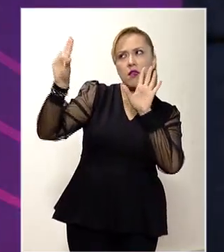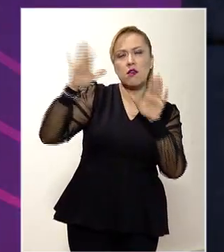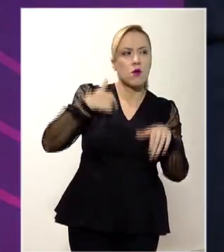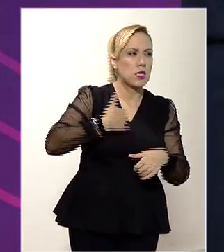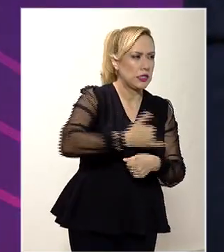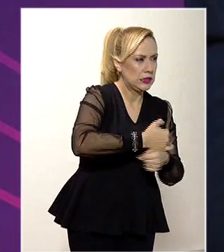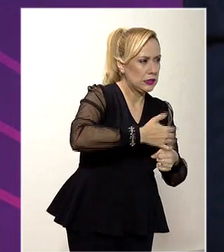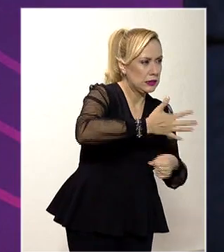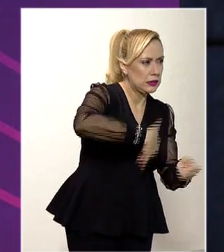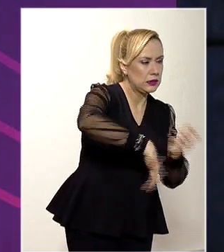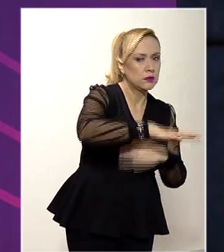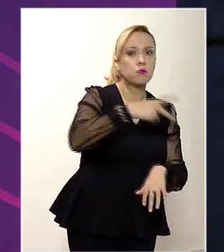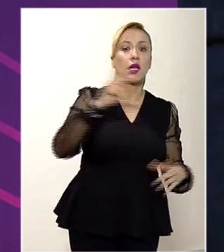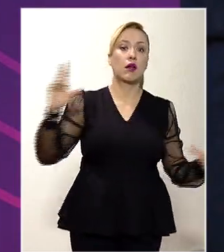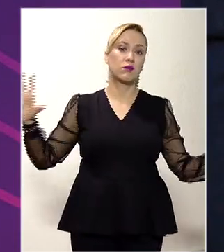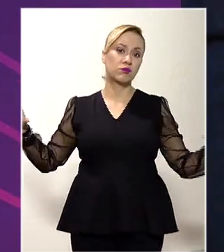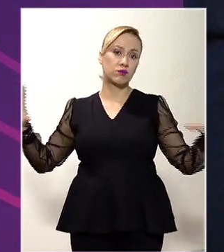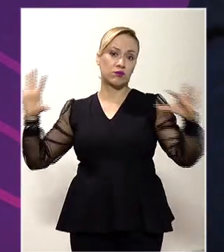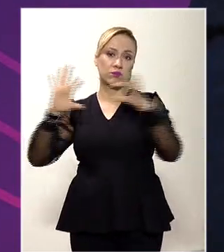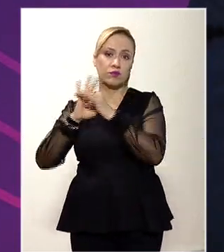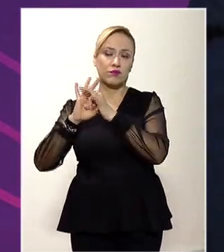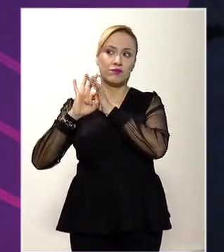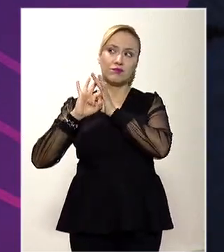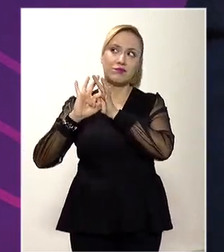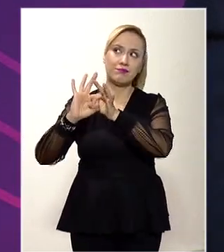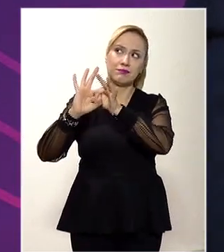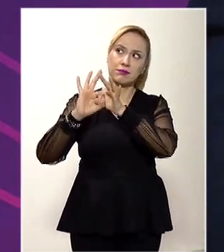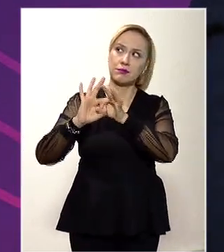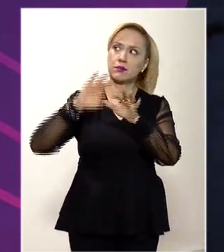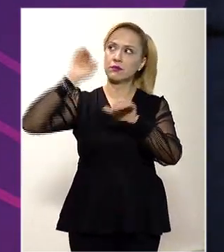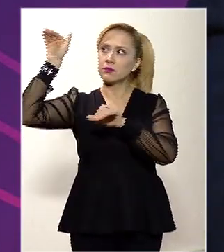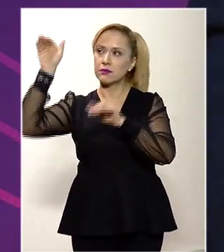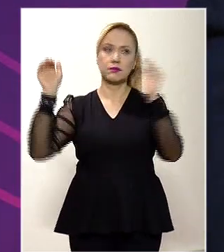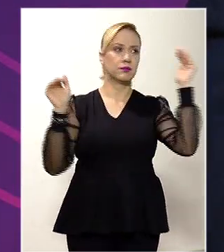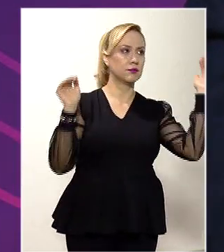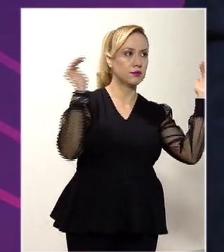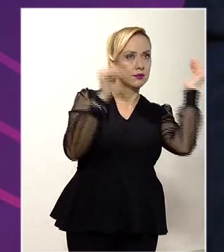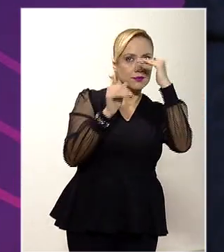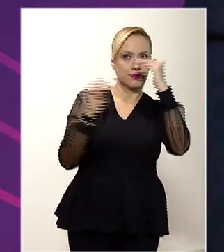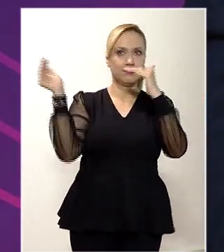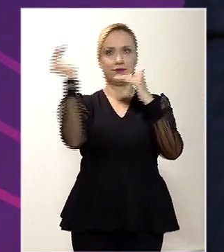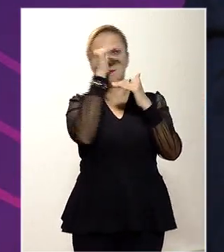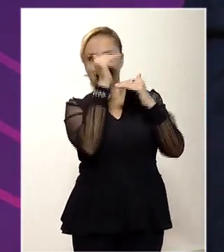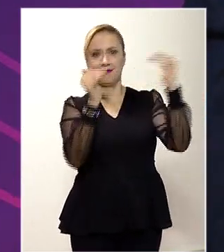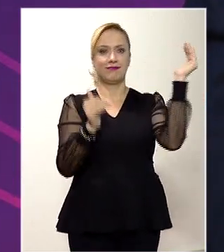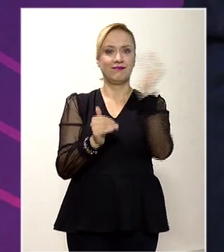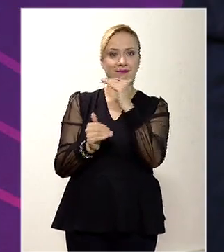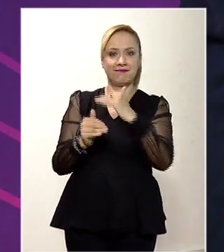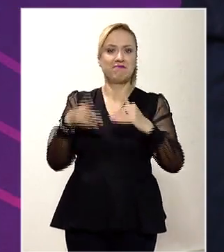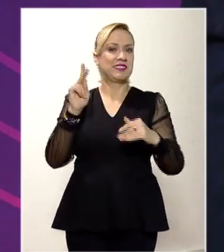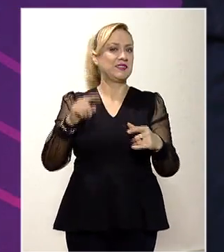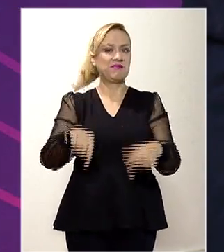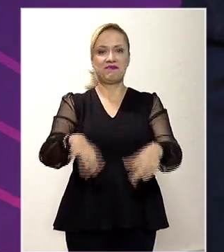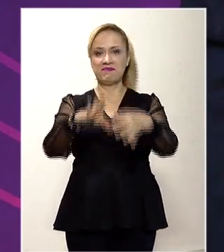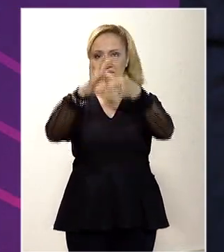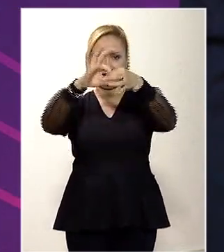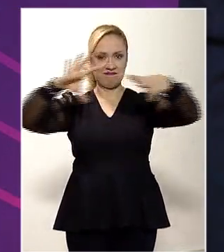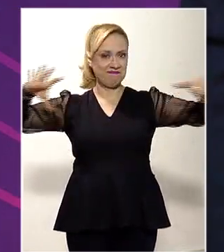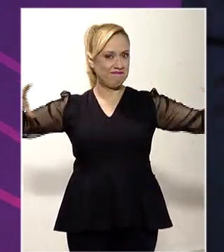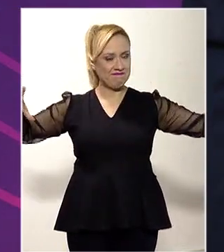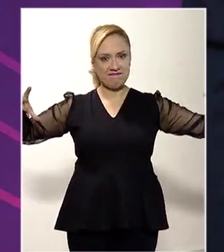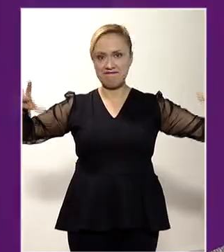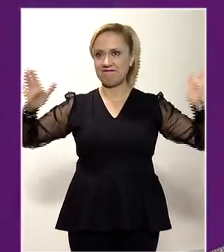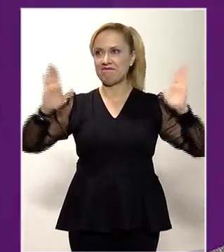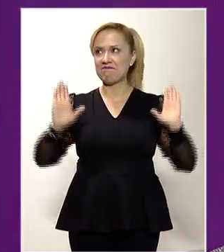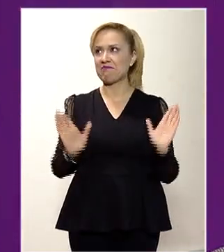final se tienen que estar comunicando y coordinando, pero sabemos que este país sufre desde hace décadas de problemas de descoordinación entre autoridades y